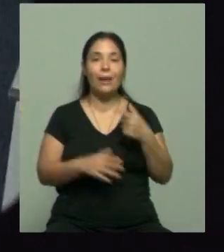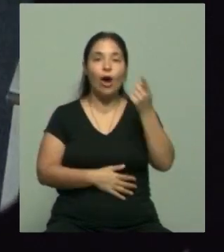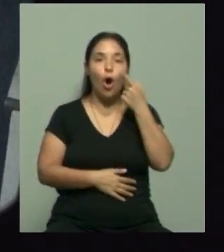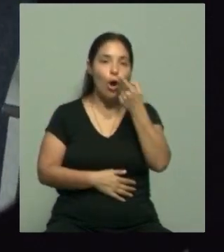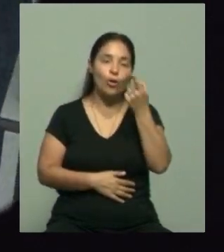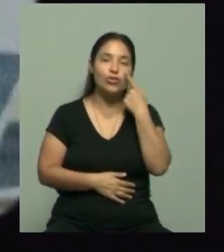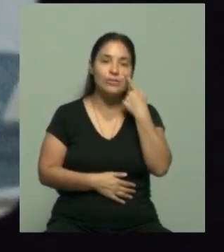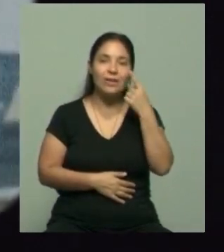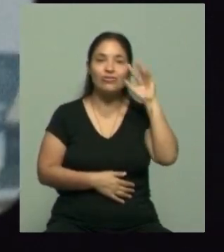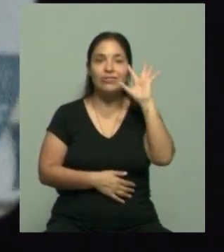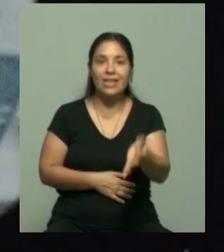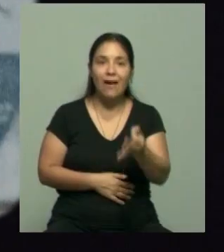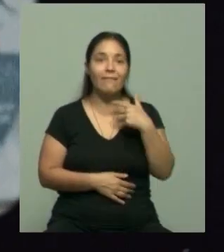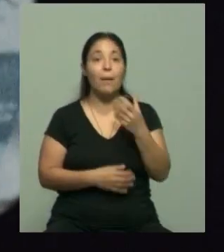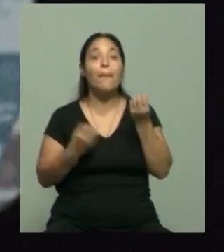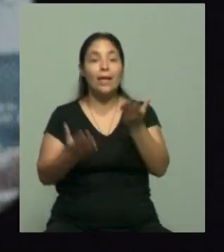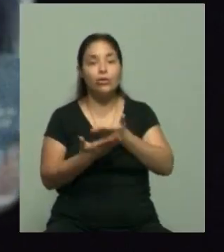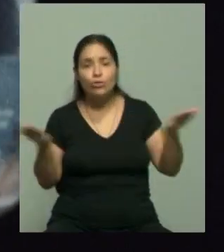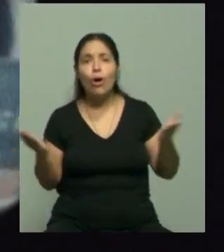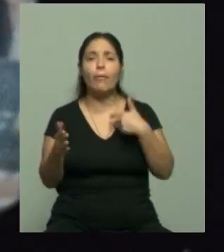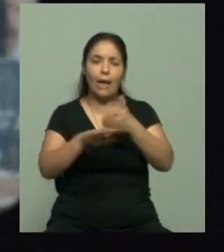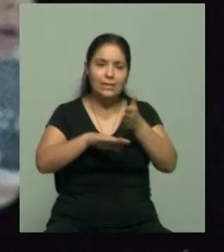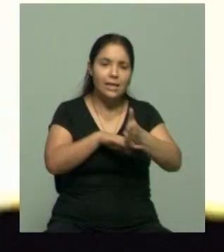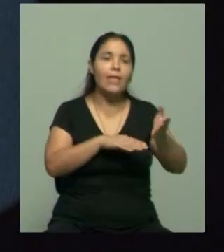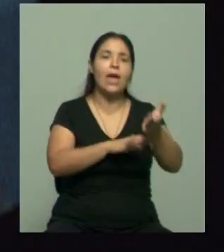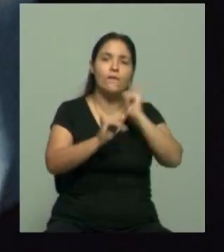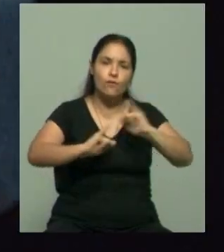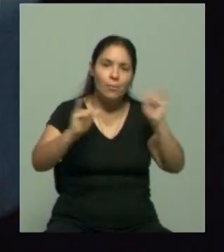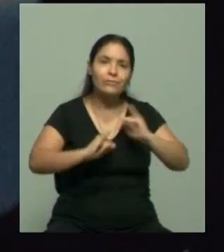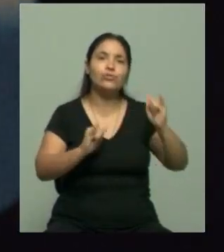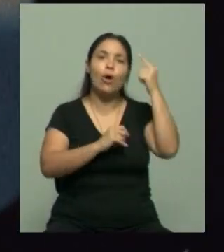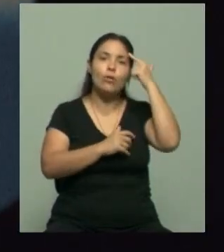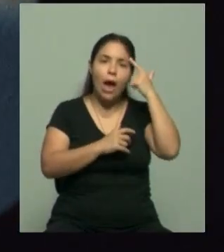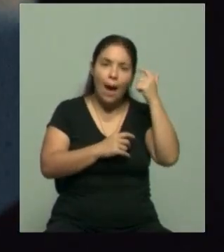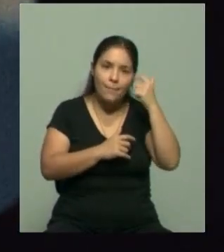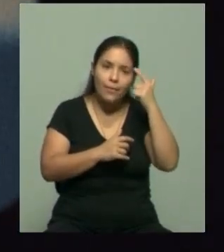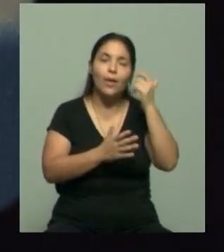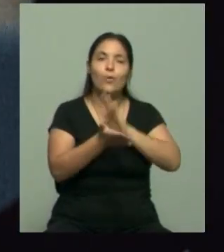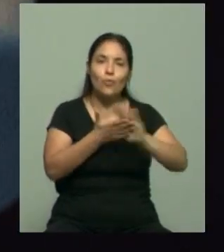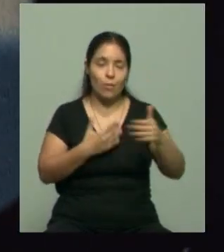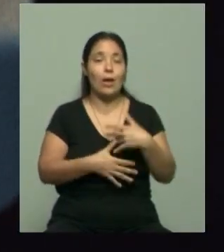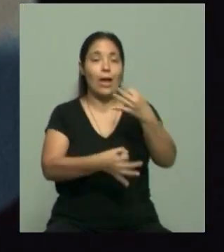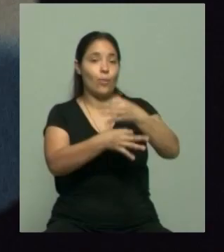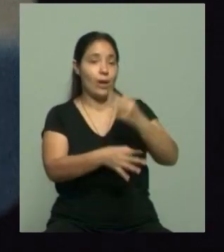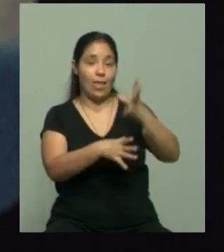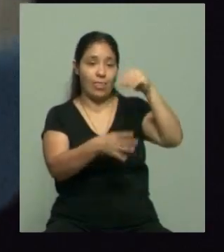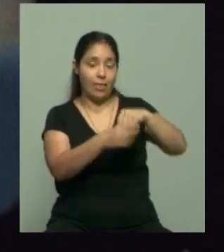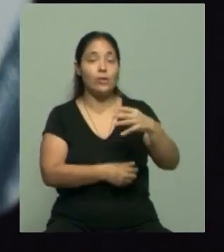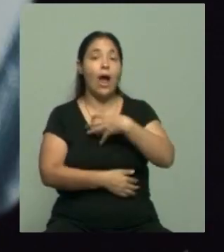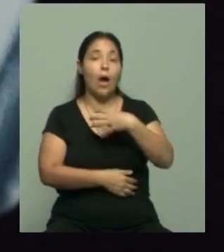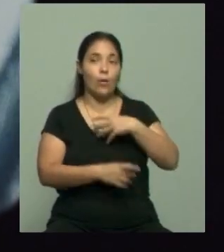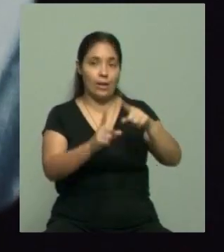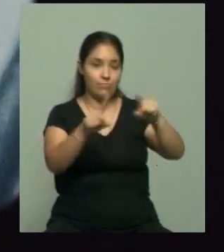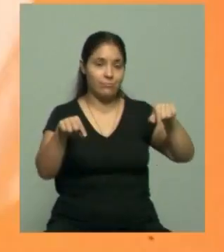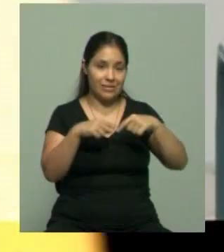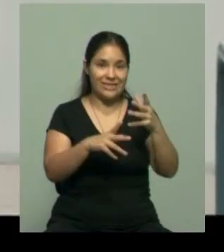conocimiento, para que todos podamos acceder y estar informados y estar actualizados y poder generarlo en las escuelas trabajando con los chicos con